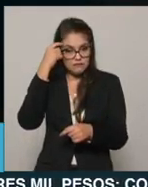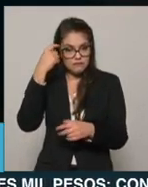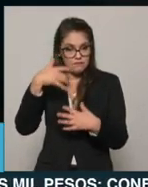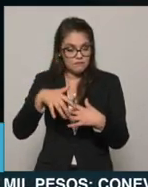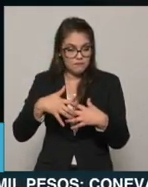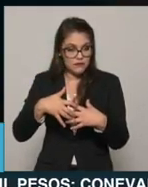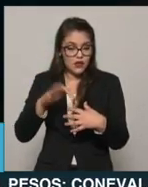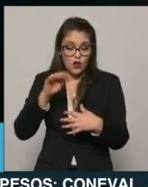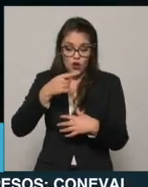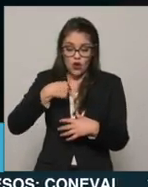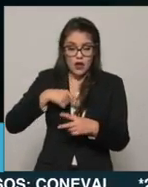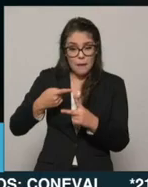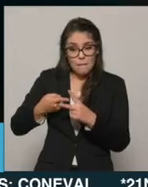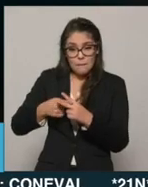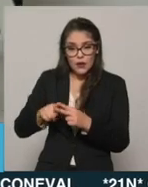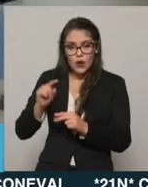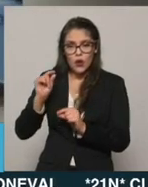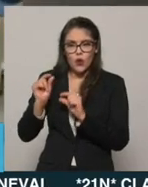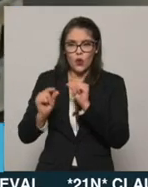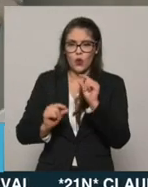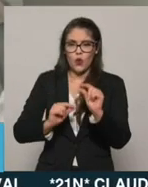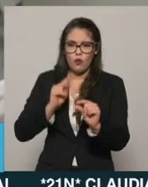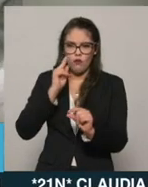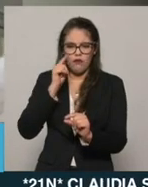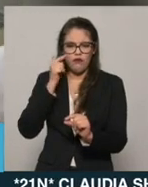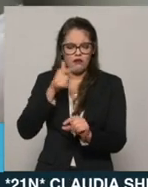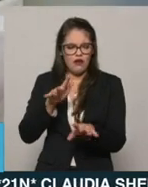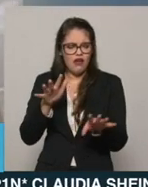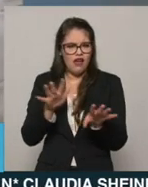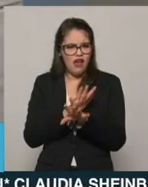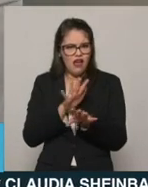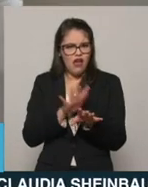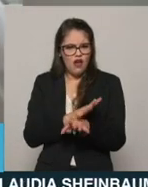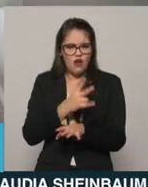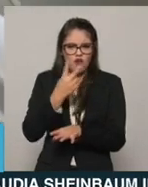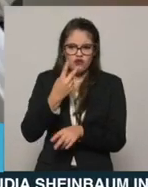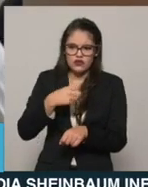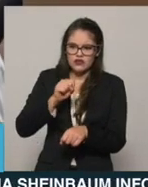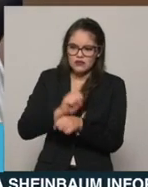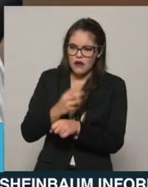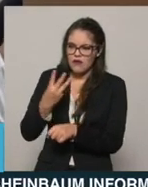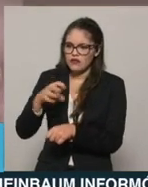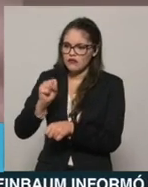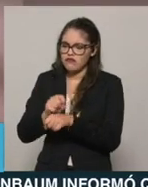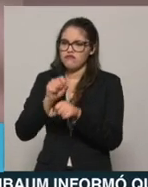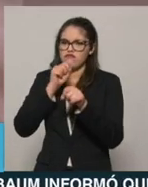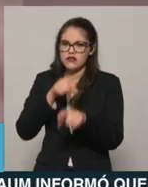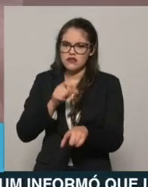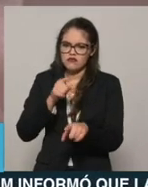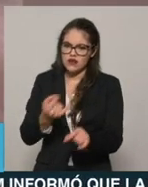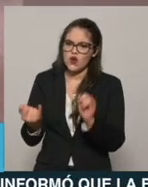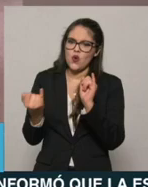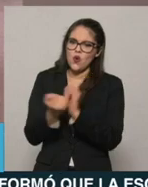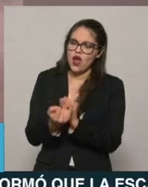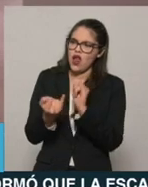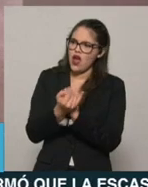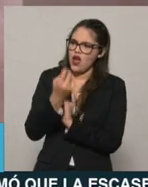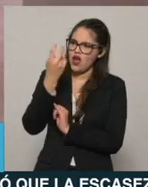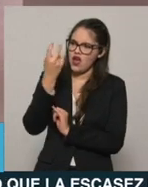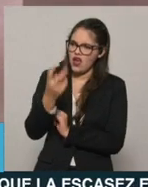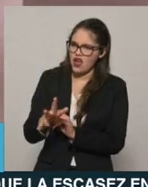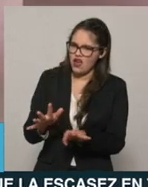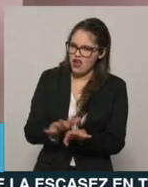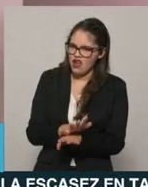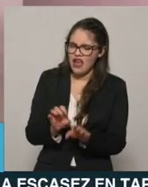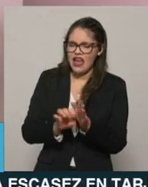nosotros empezamos a detectar cambios por más de 2-3 semanas en la persona, por